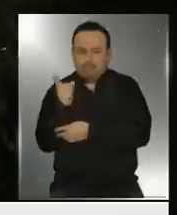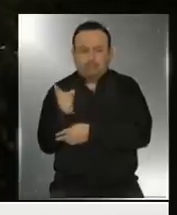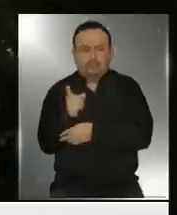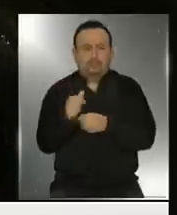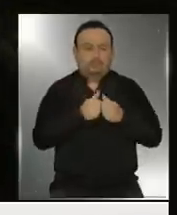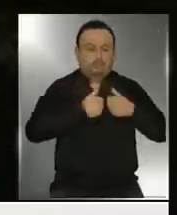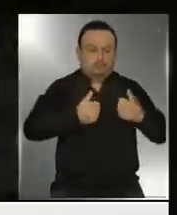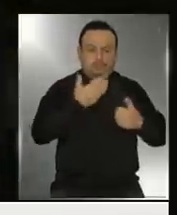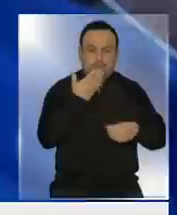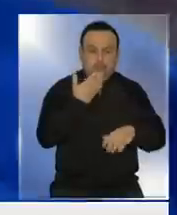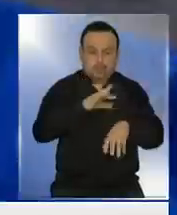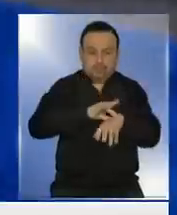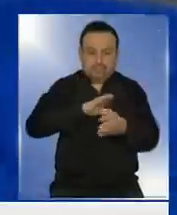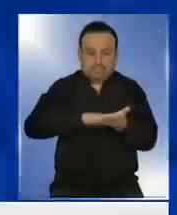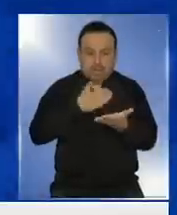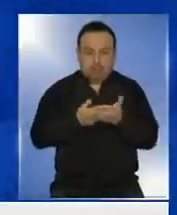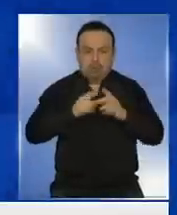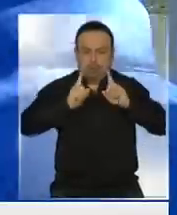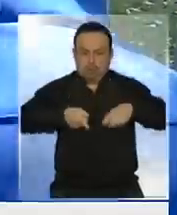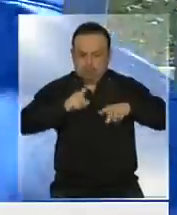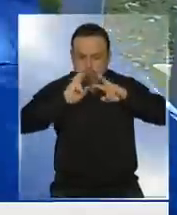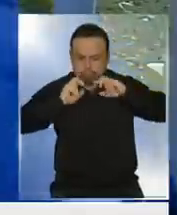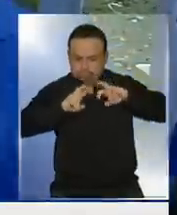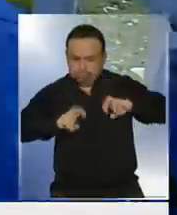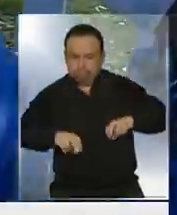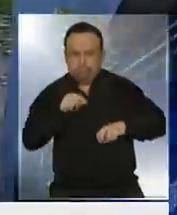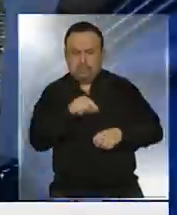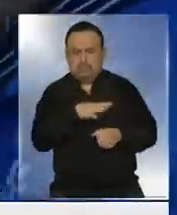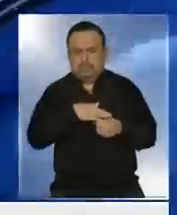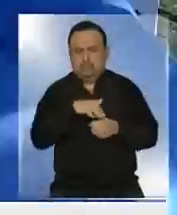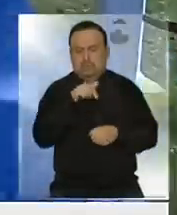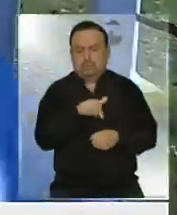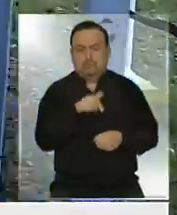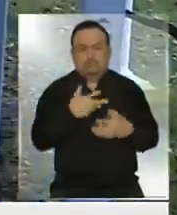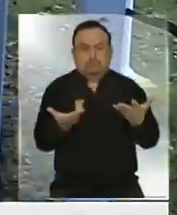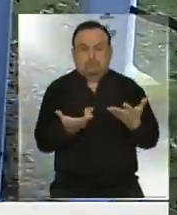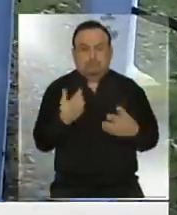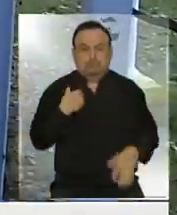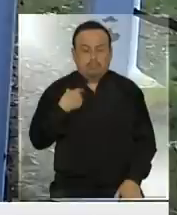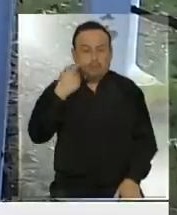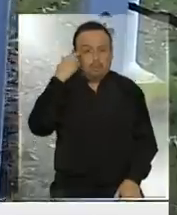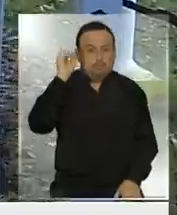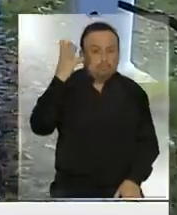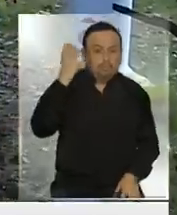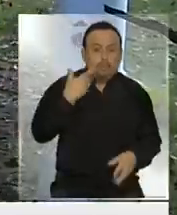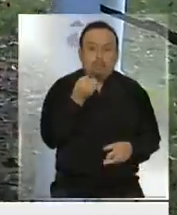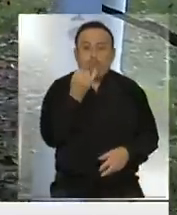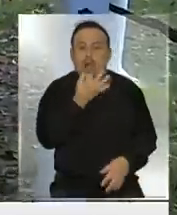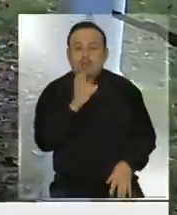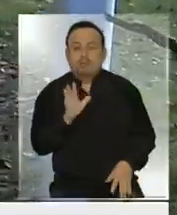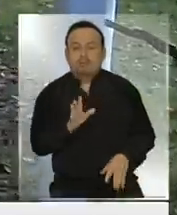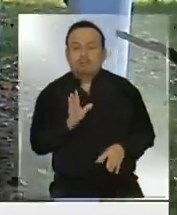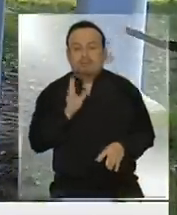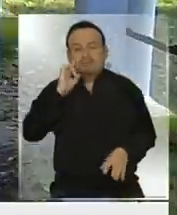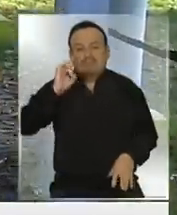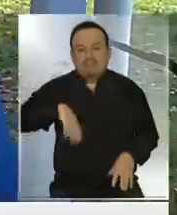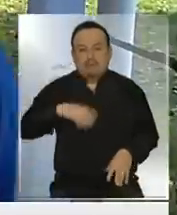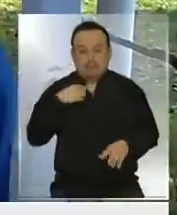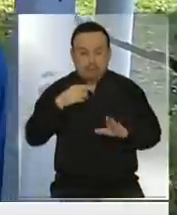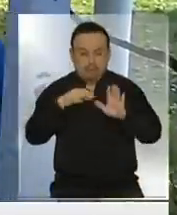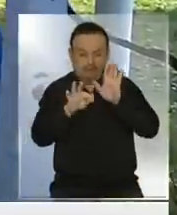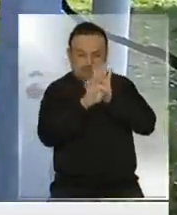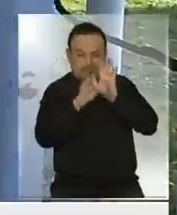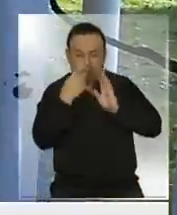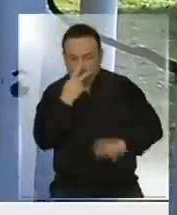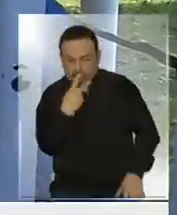autoridad sanitaria para que inició un sumario respecto a esta situación muy grave porque no se tiene conocimiento de cuántas personas se apoyaron sabemos que son varias porque en el facebook